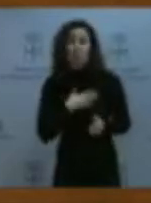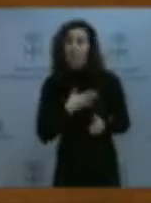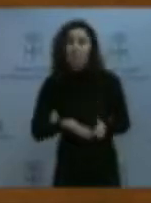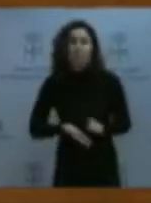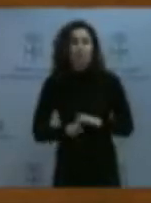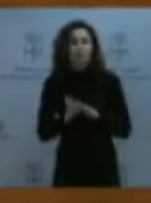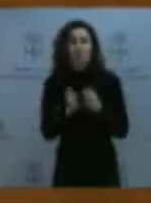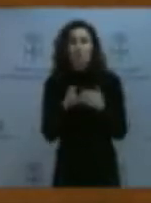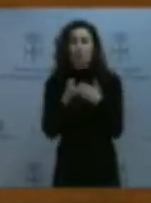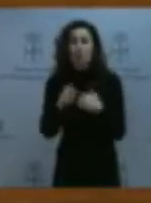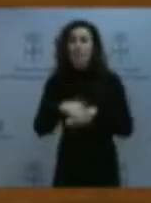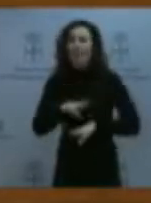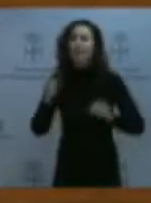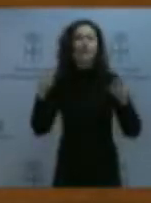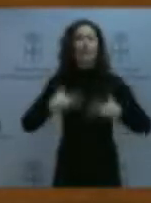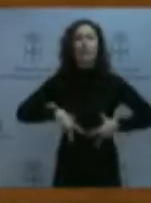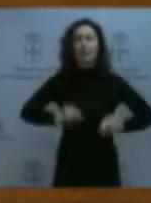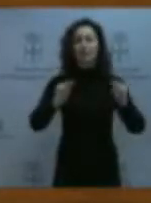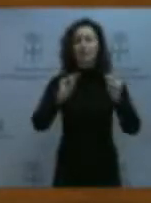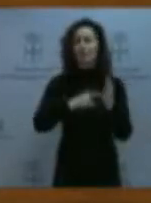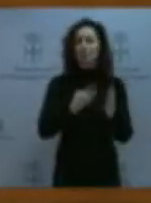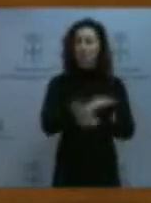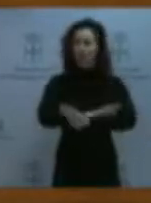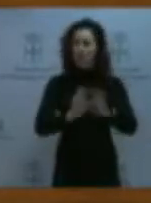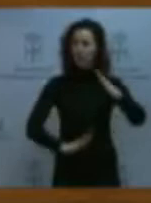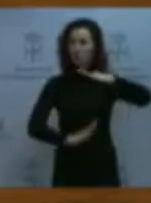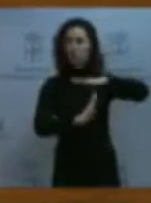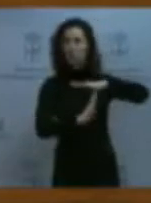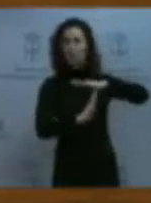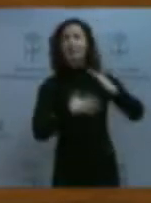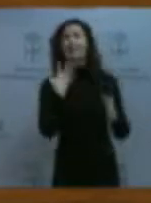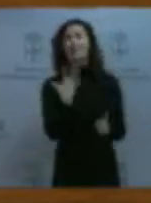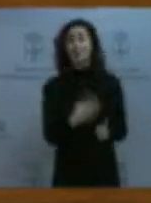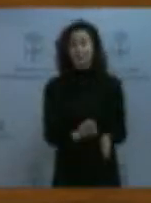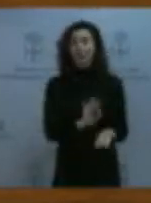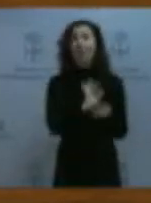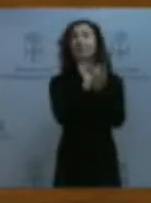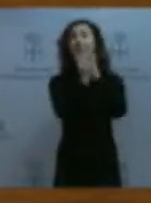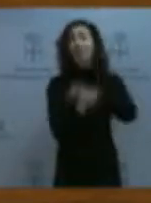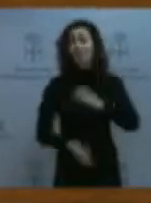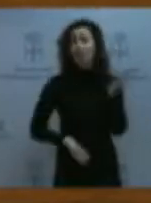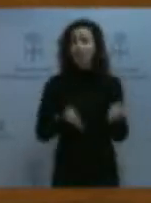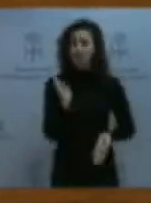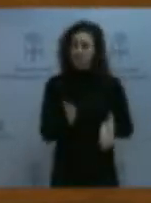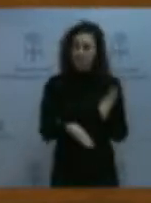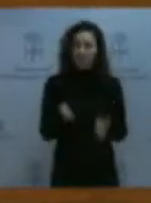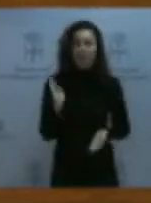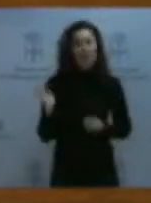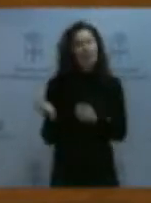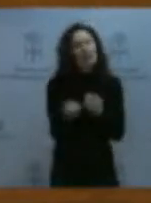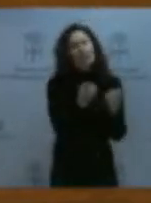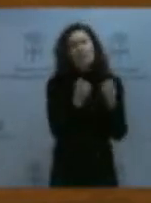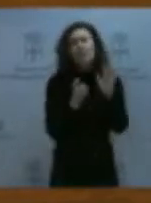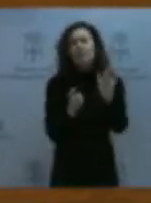paralice y se pueda llevar a buen puerto. Una intervención, por supuesto, muy necesaria, pero que tiene que partir, como otro grupo ha dicho, también del